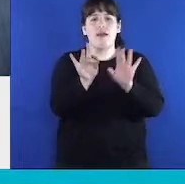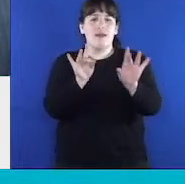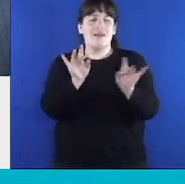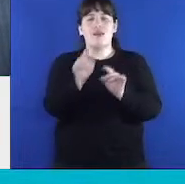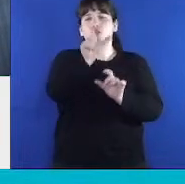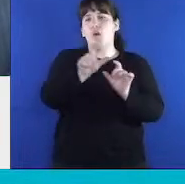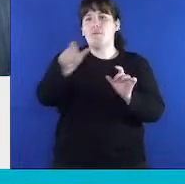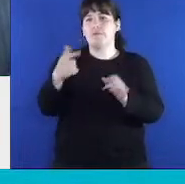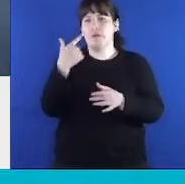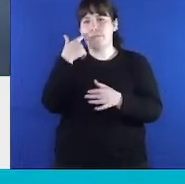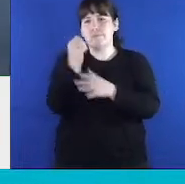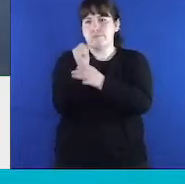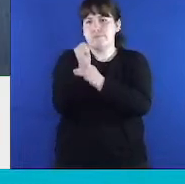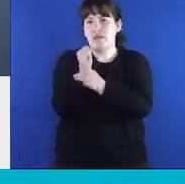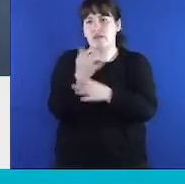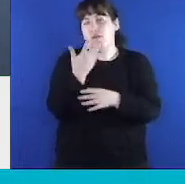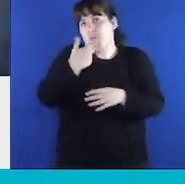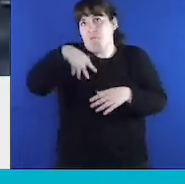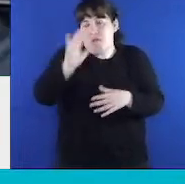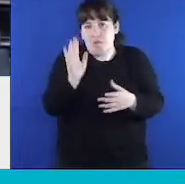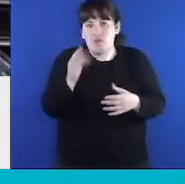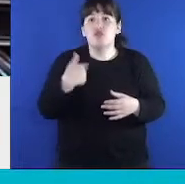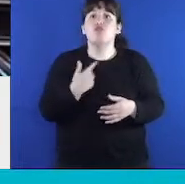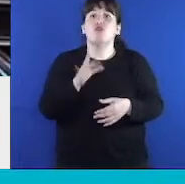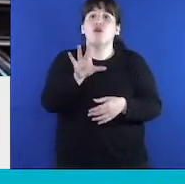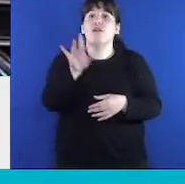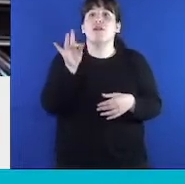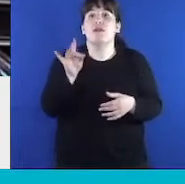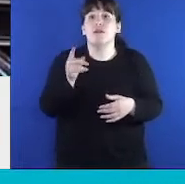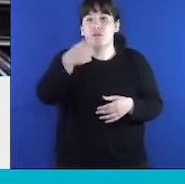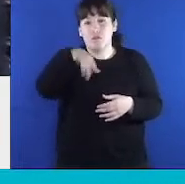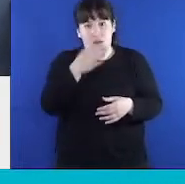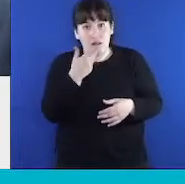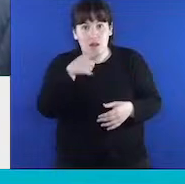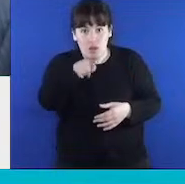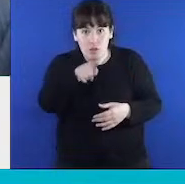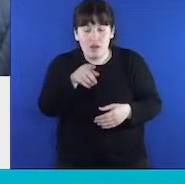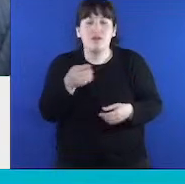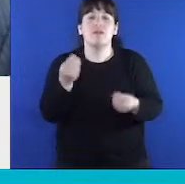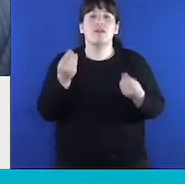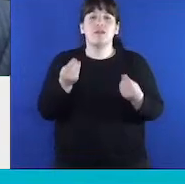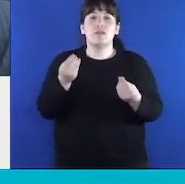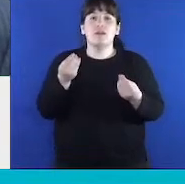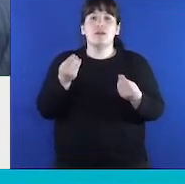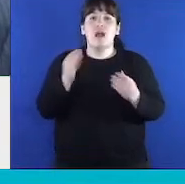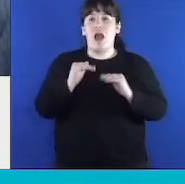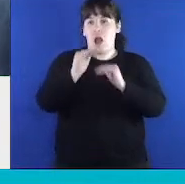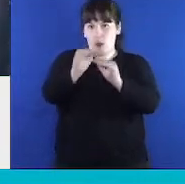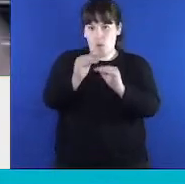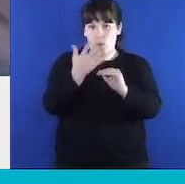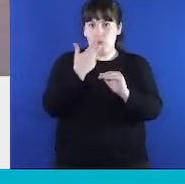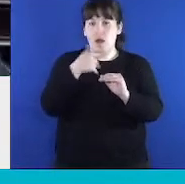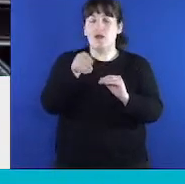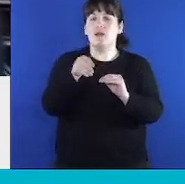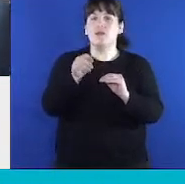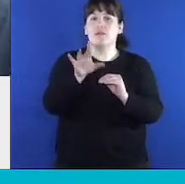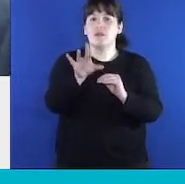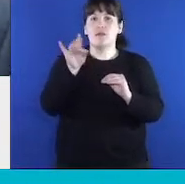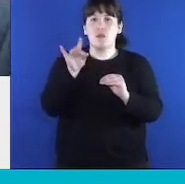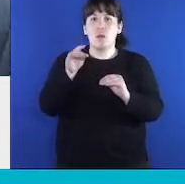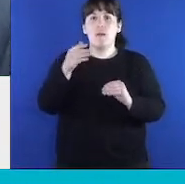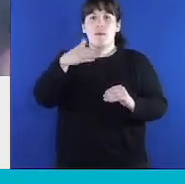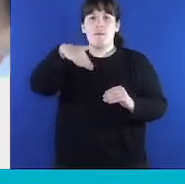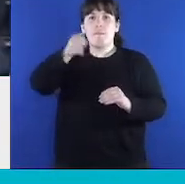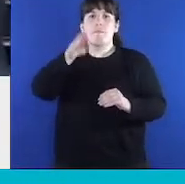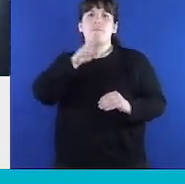prefiere. Yo voy a elegir, como a usted también le gusta, señor presidente, al Martín Fierro, en su contrapunto con el